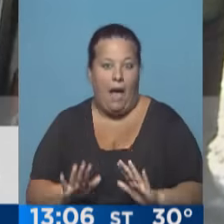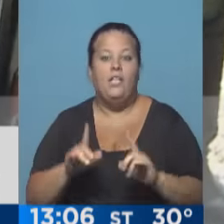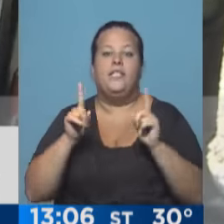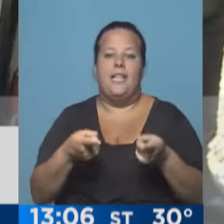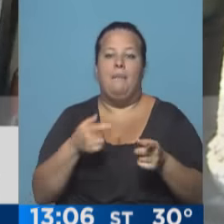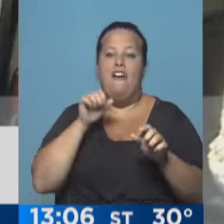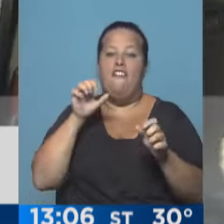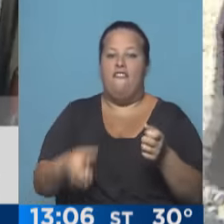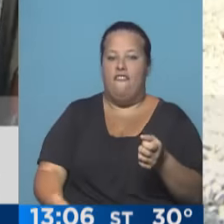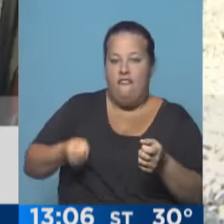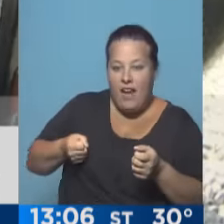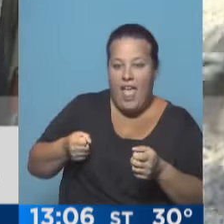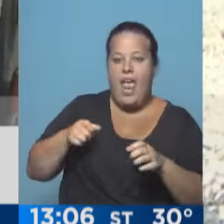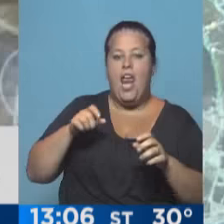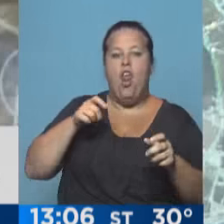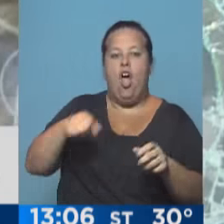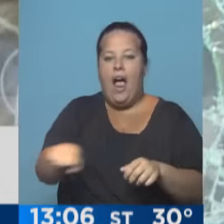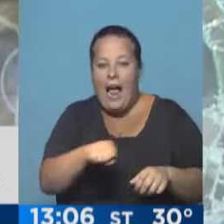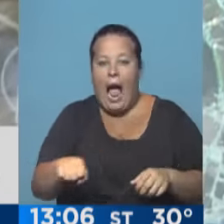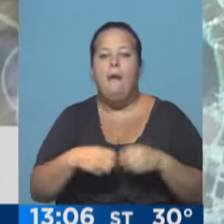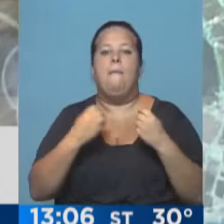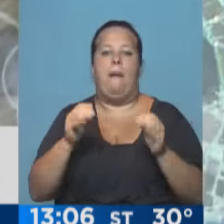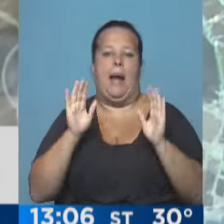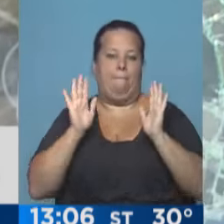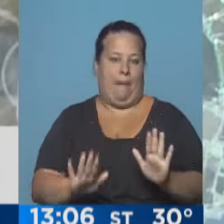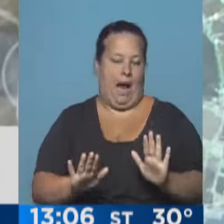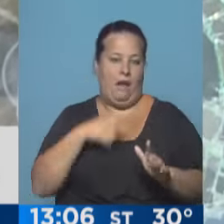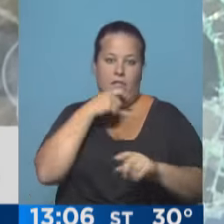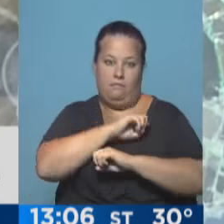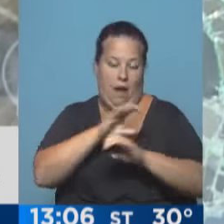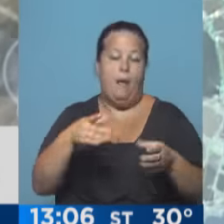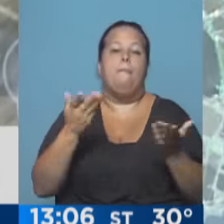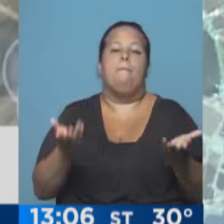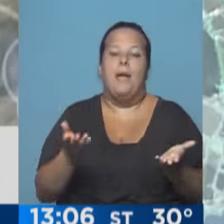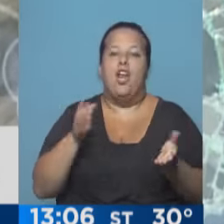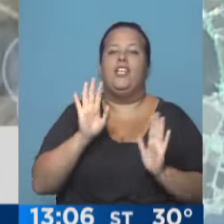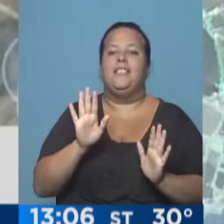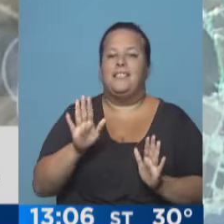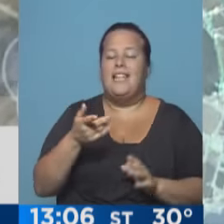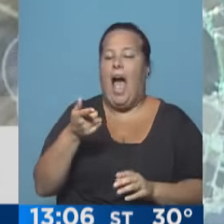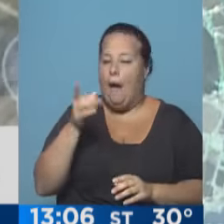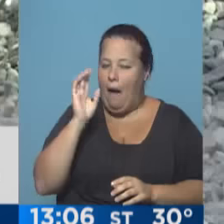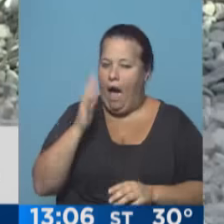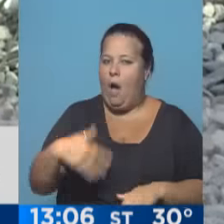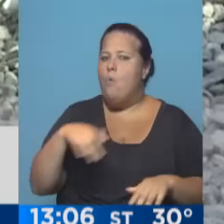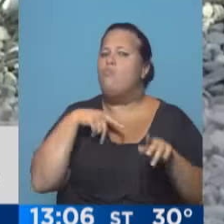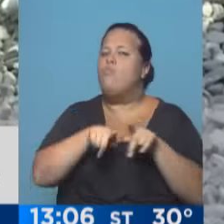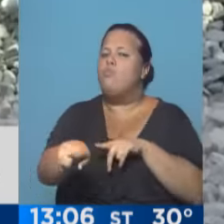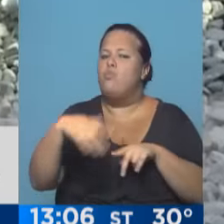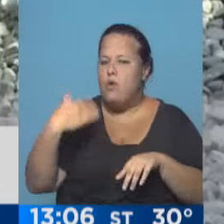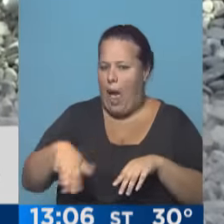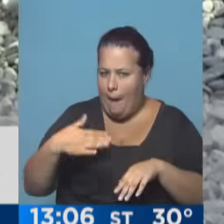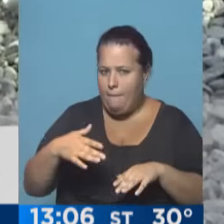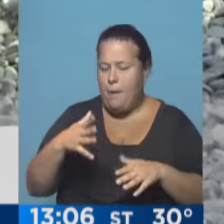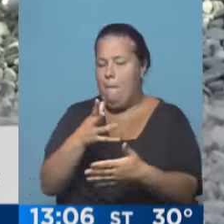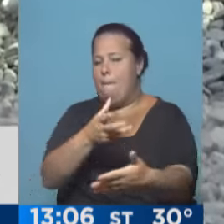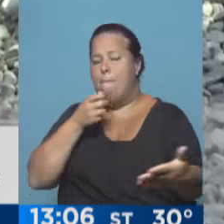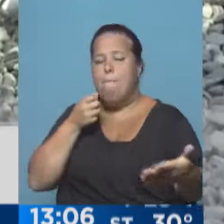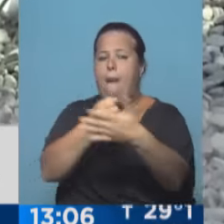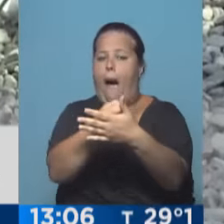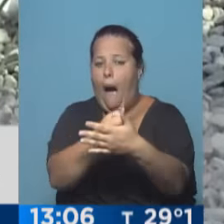directamente el freno de mano, poner un cambio, algo para detenerlo y no terminar en eso. Lo que pasa es que venía, evidentemente, a mucha velocidad cuando pegó contra el